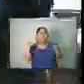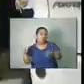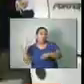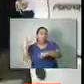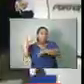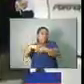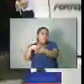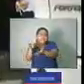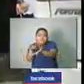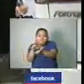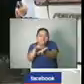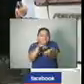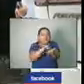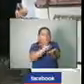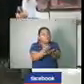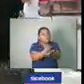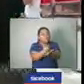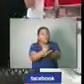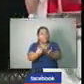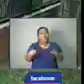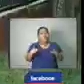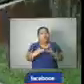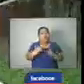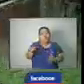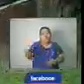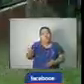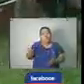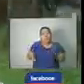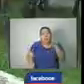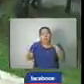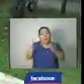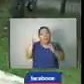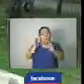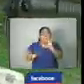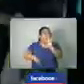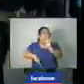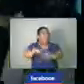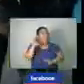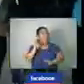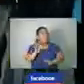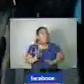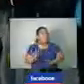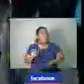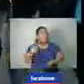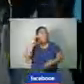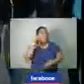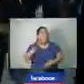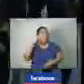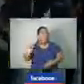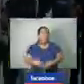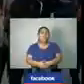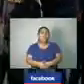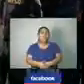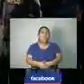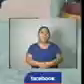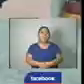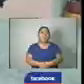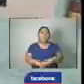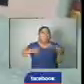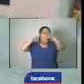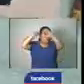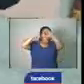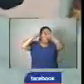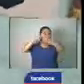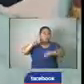a la extorsión y se prevé que dicha cifra aumente en los próximos días. Con imágenes